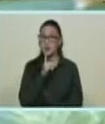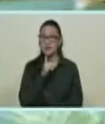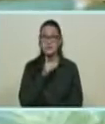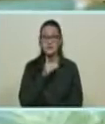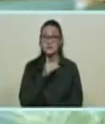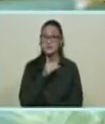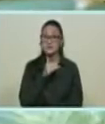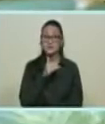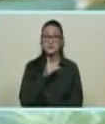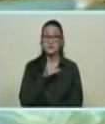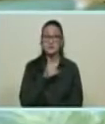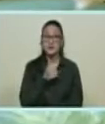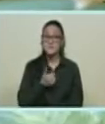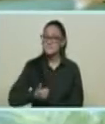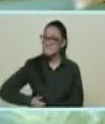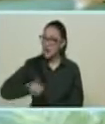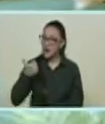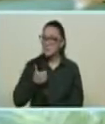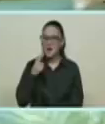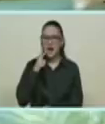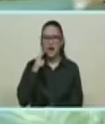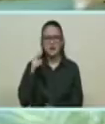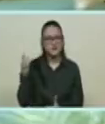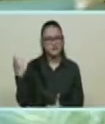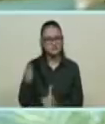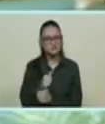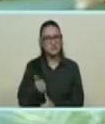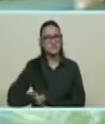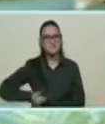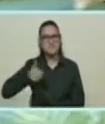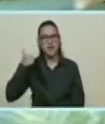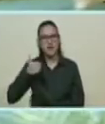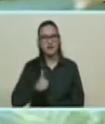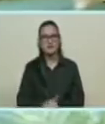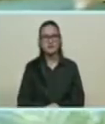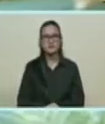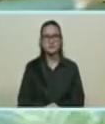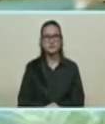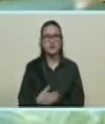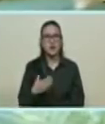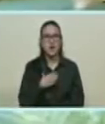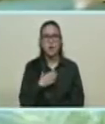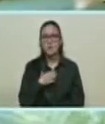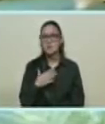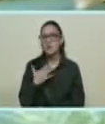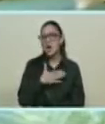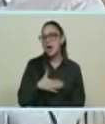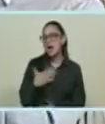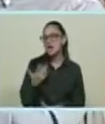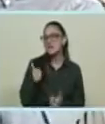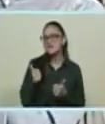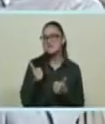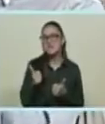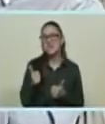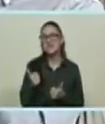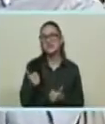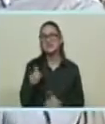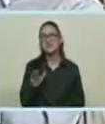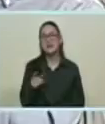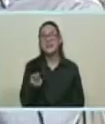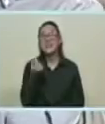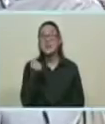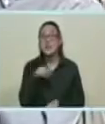Aquí necesitamos dar más, lograr más, ir por más. No podemos conformarnos con lo que estamos haciendo.